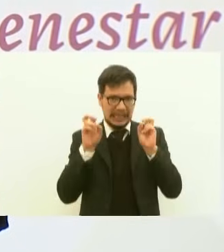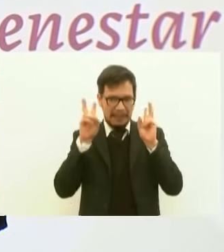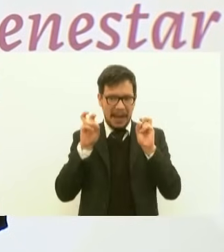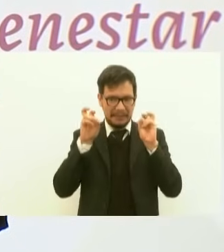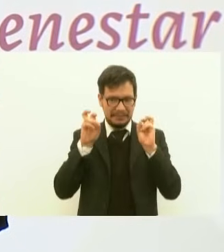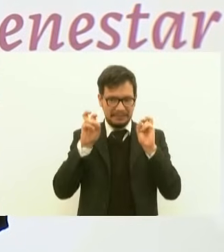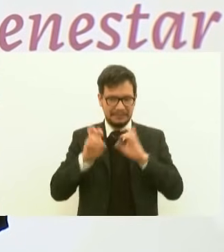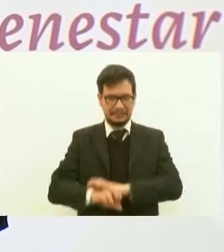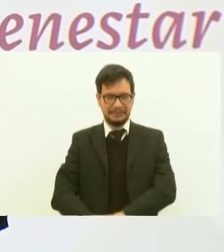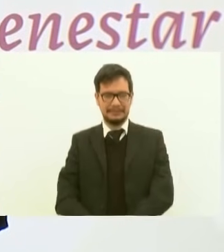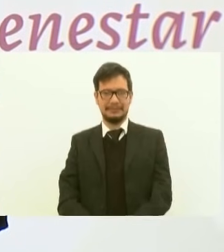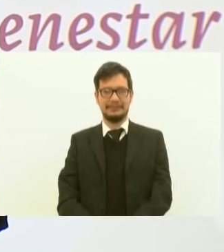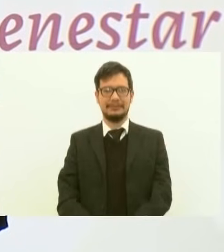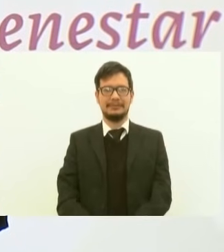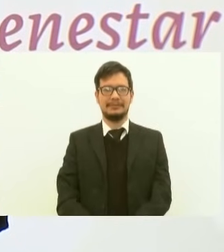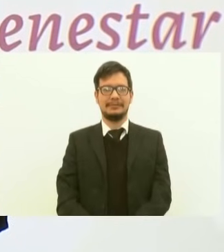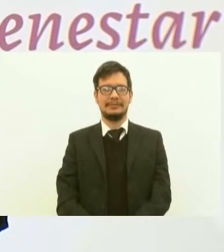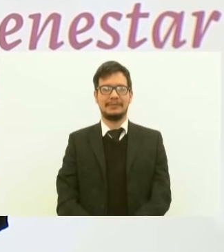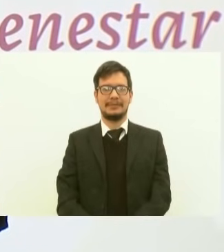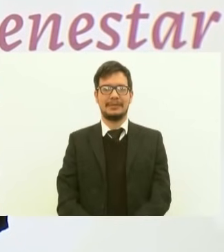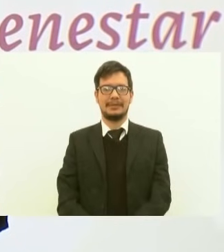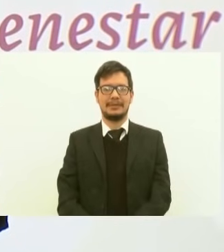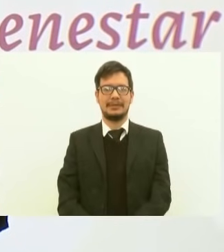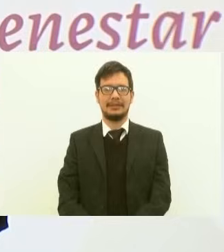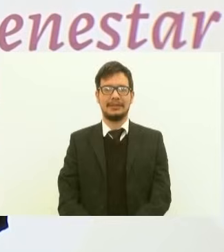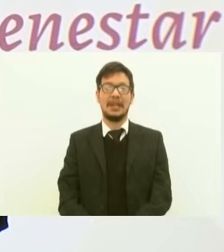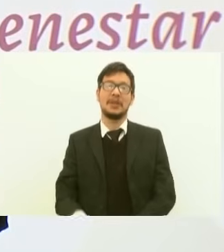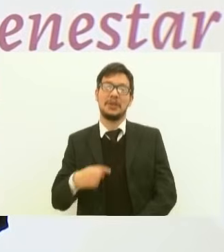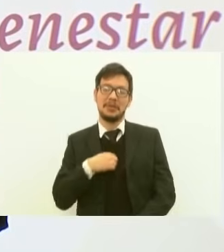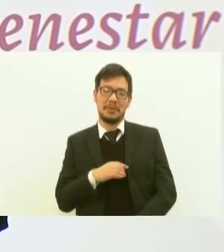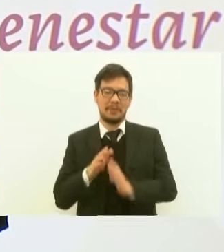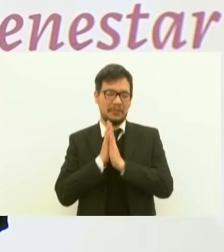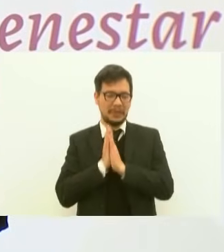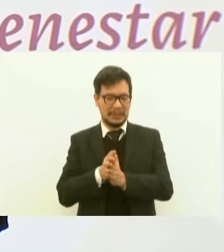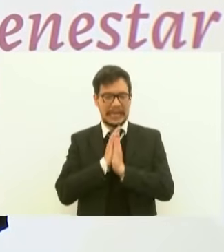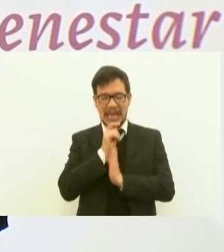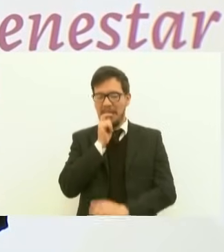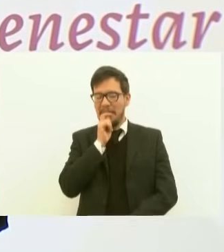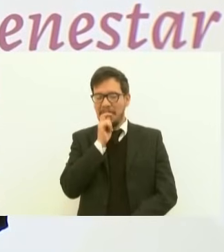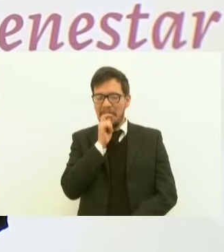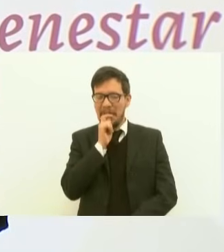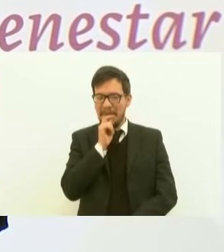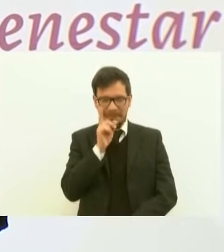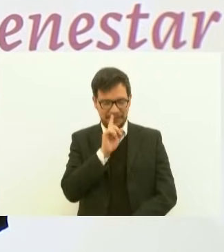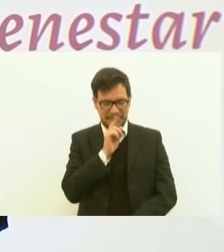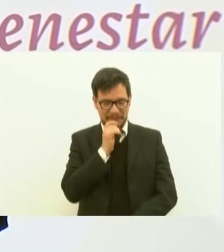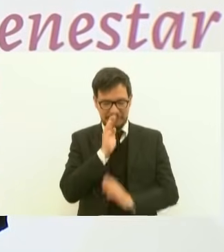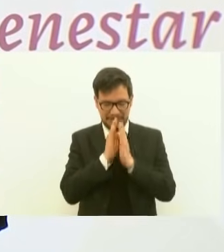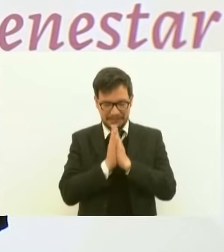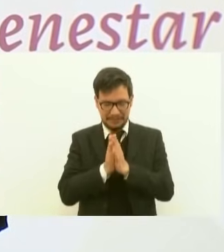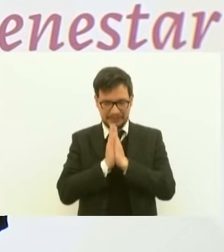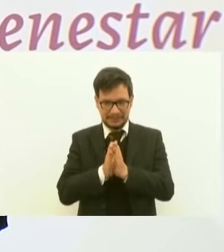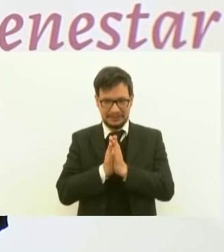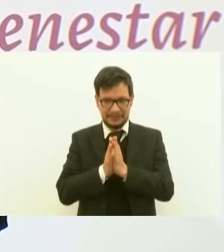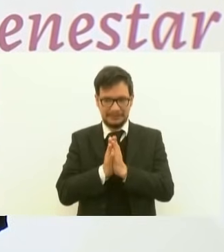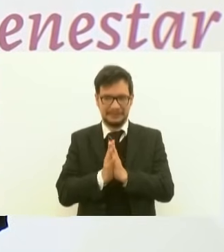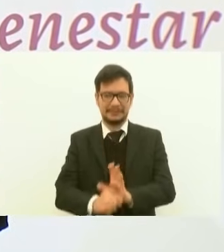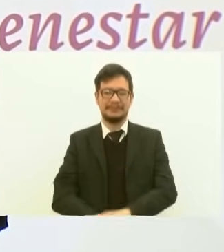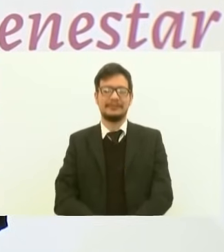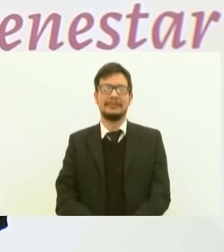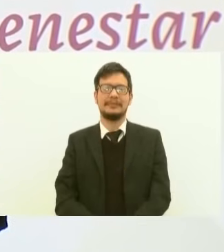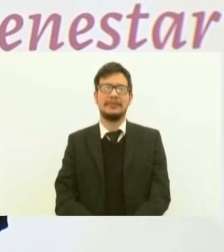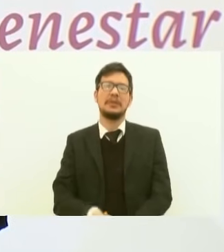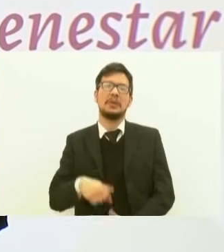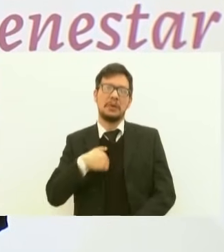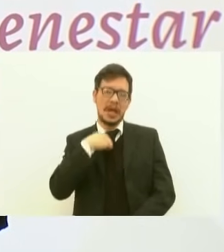Amales, decía yo que no me vayan a chiflar. Ya. Al contrario, quiero